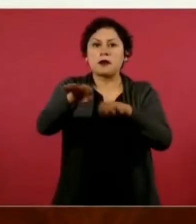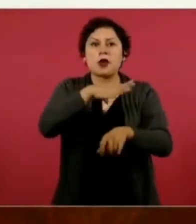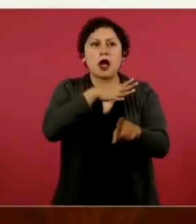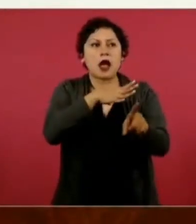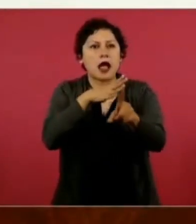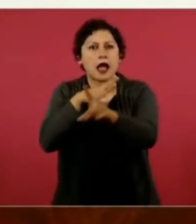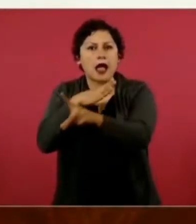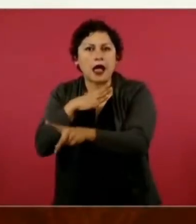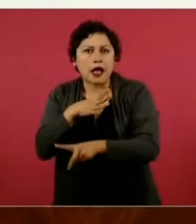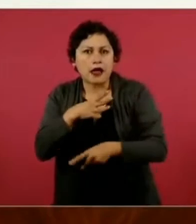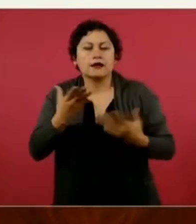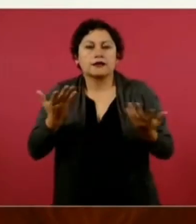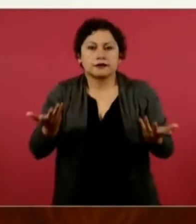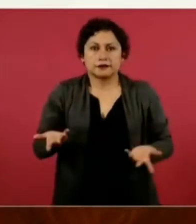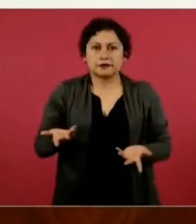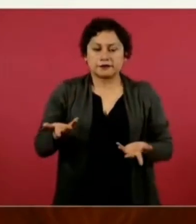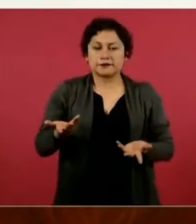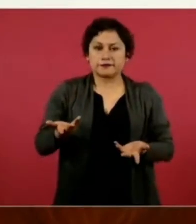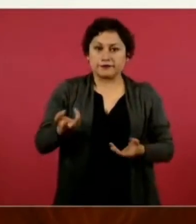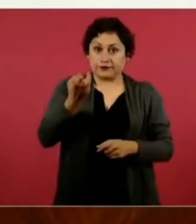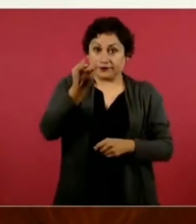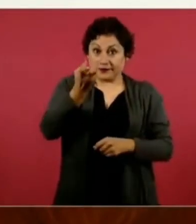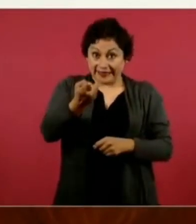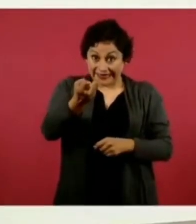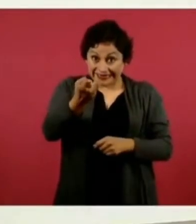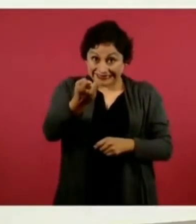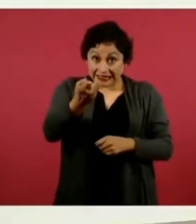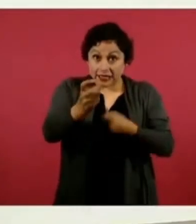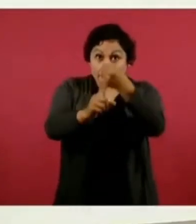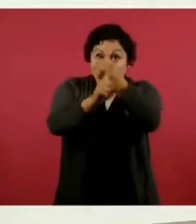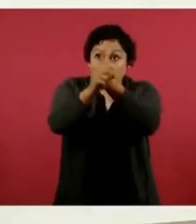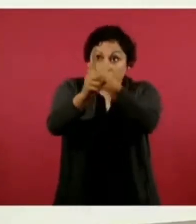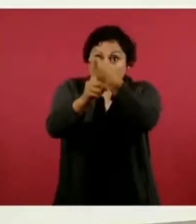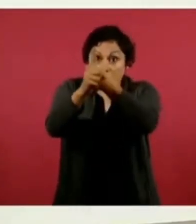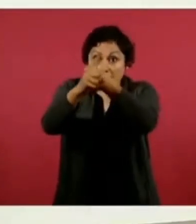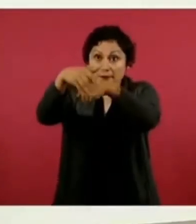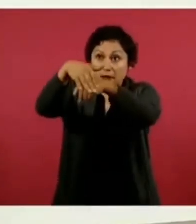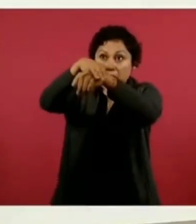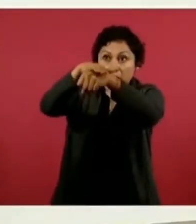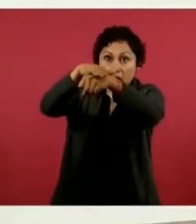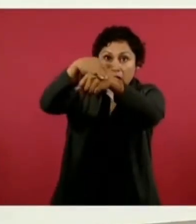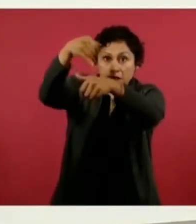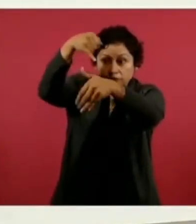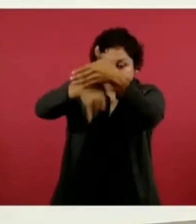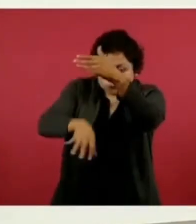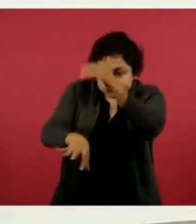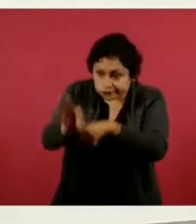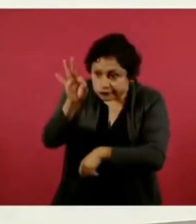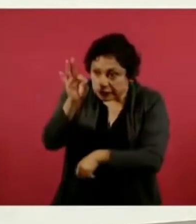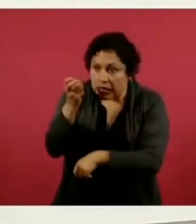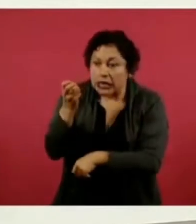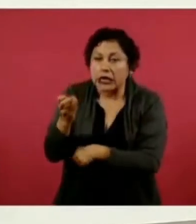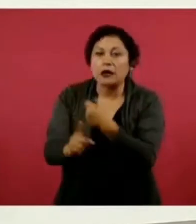Entonces, eso es atender las causas y eso es lo que nos ha ayudado a